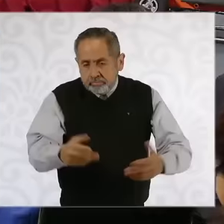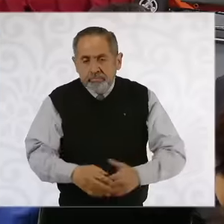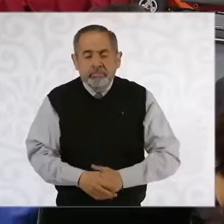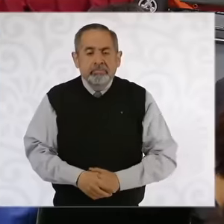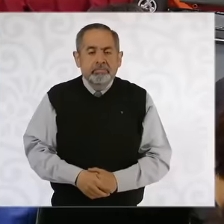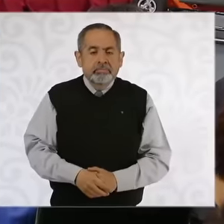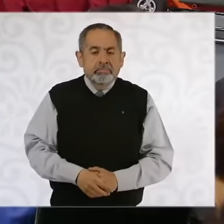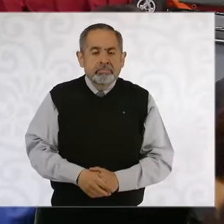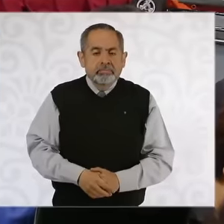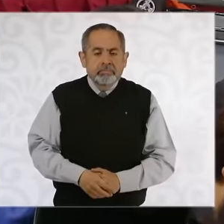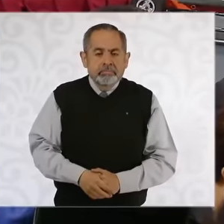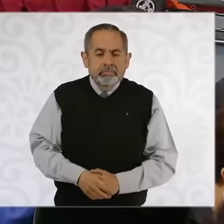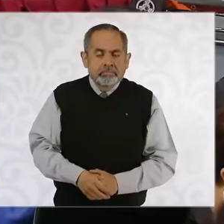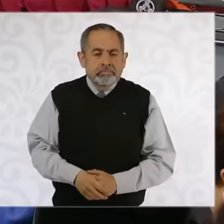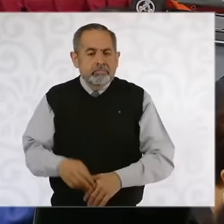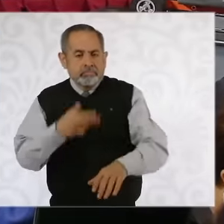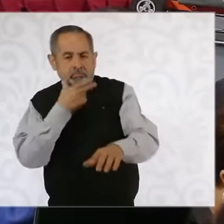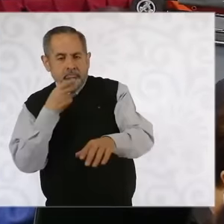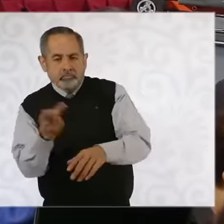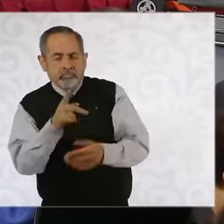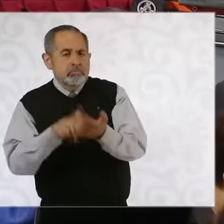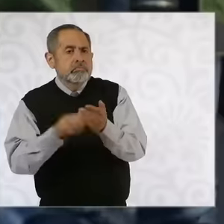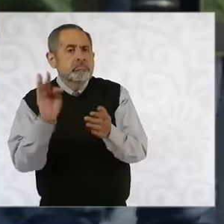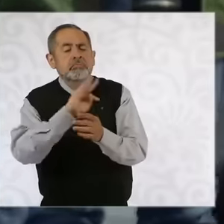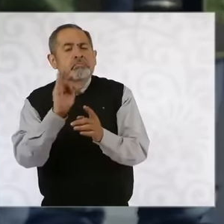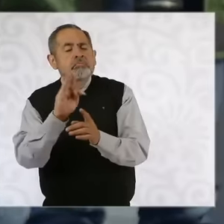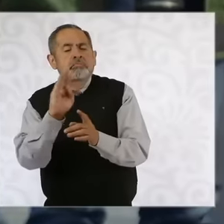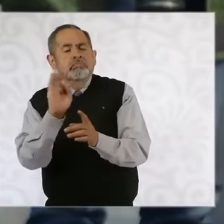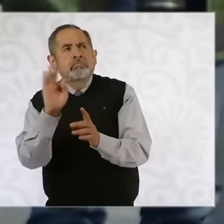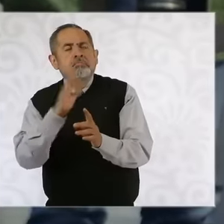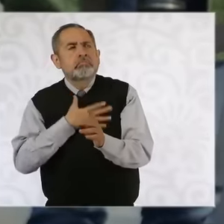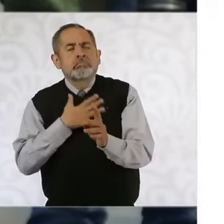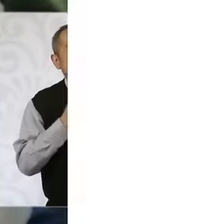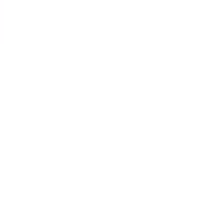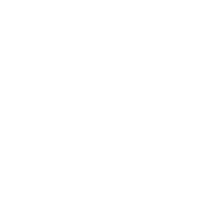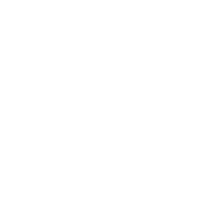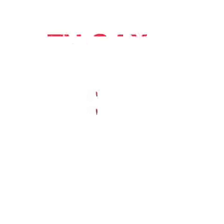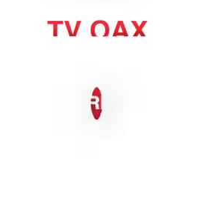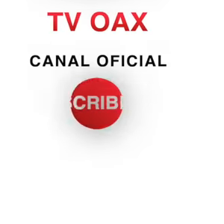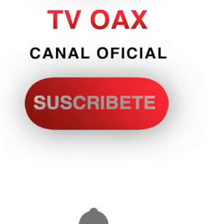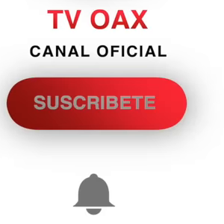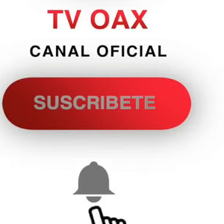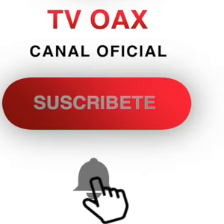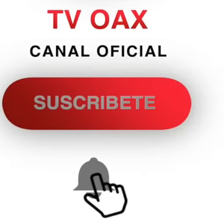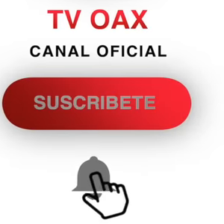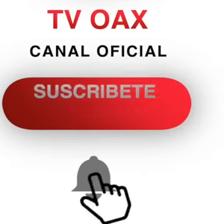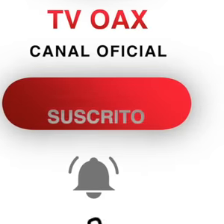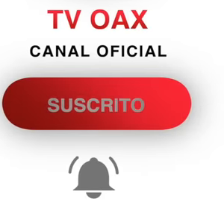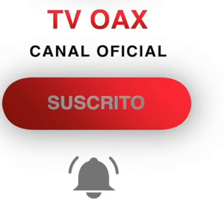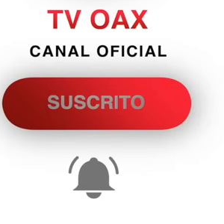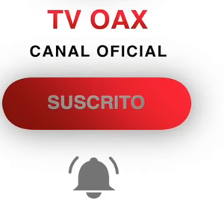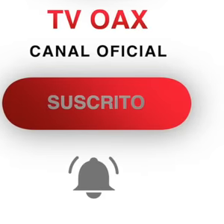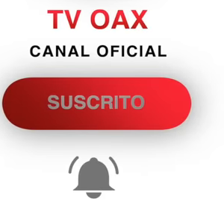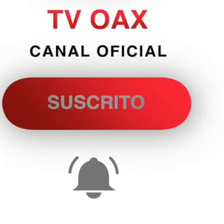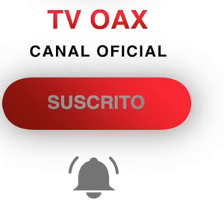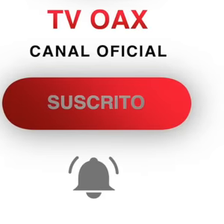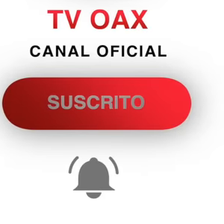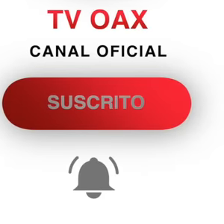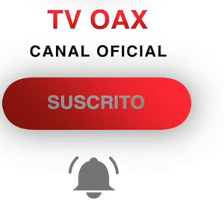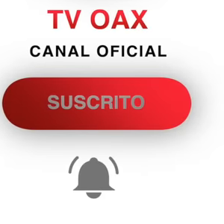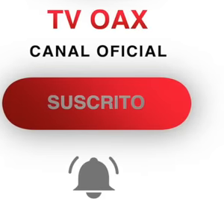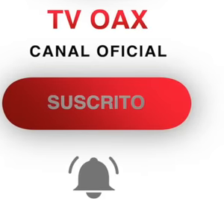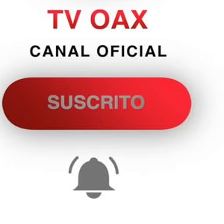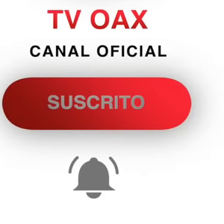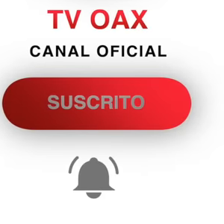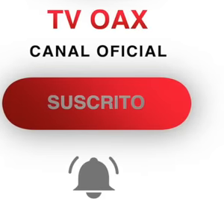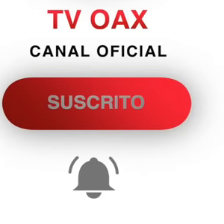Bueno, quizás el sentido que de mi pregunta es en que si usted ha sopesado las afectaciones que podría tener sobre